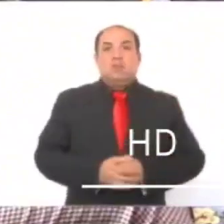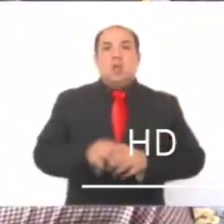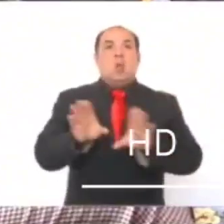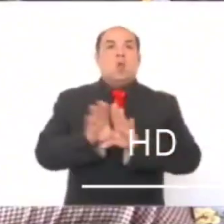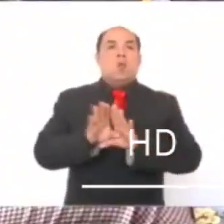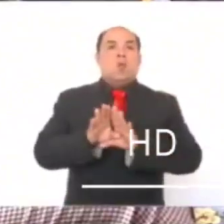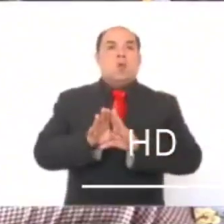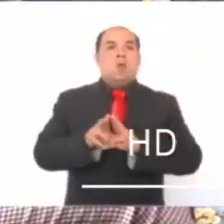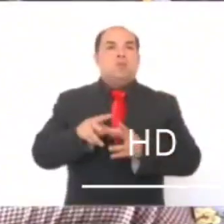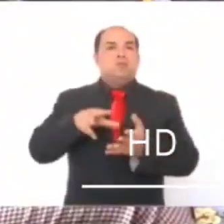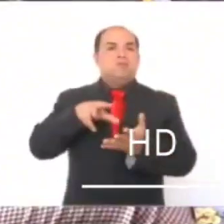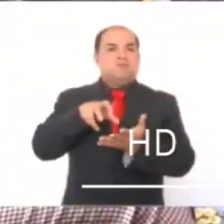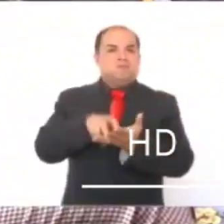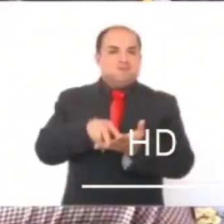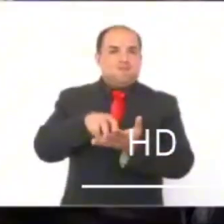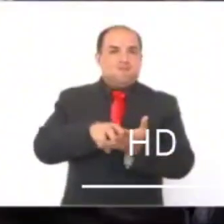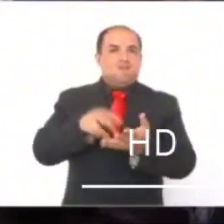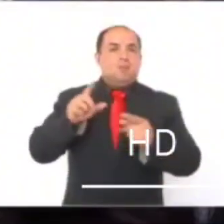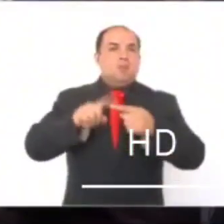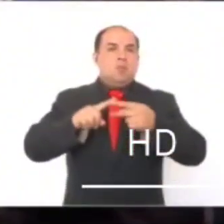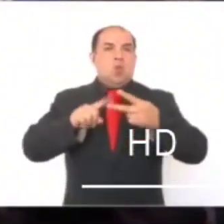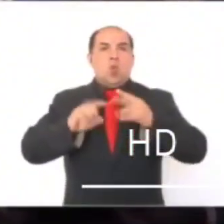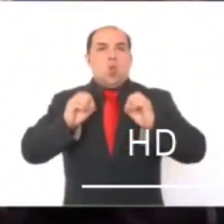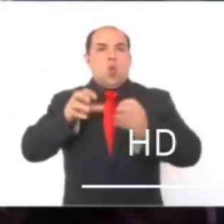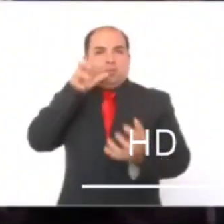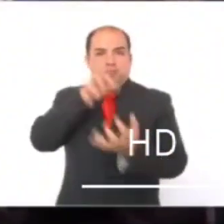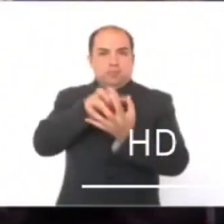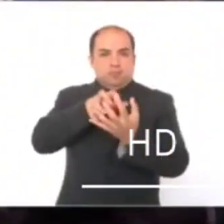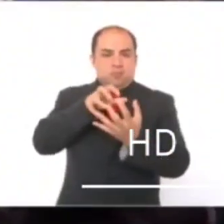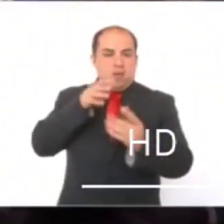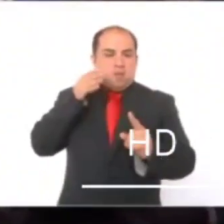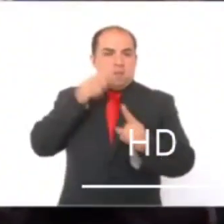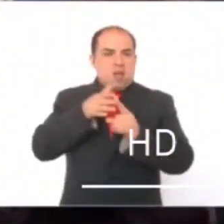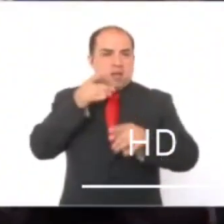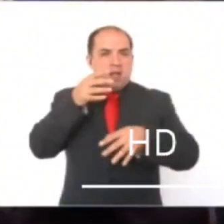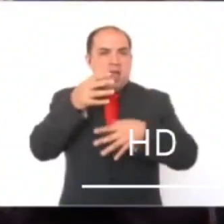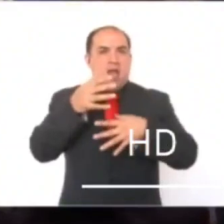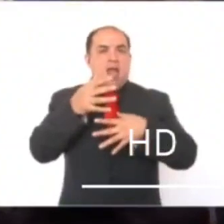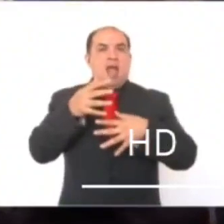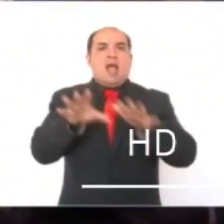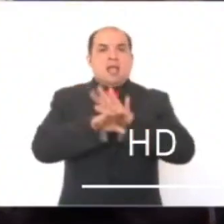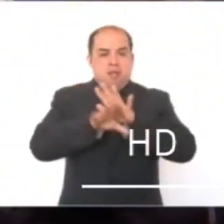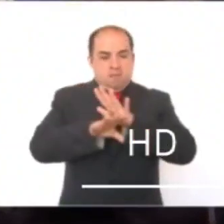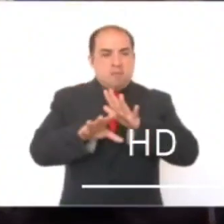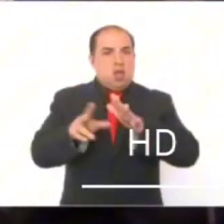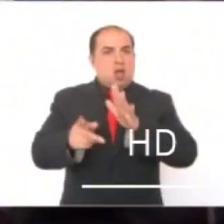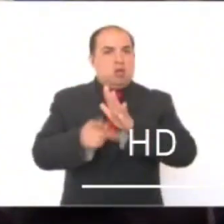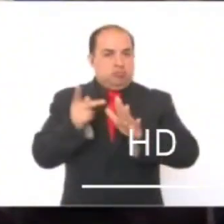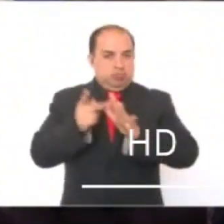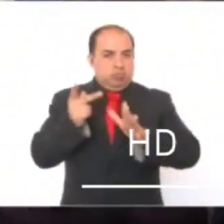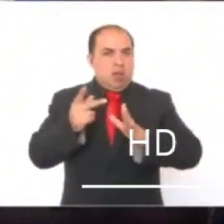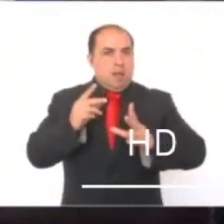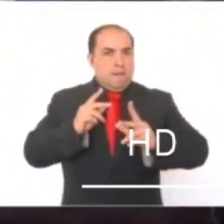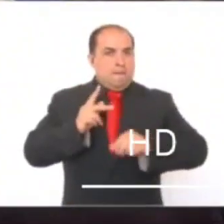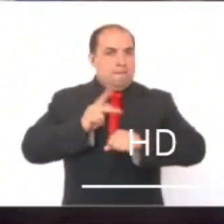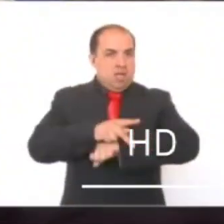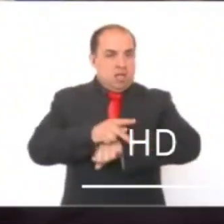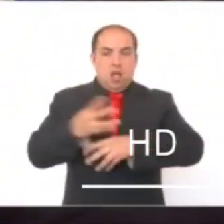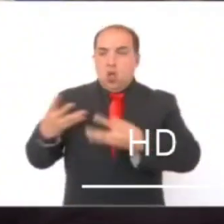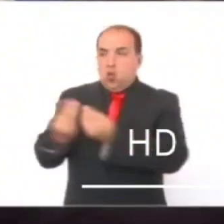un cocodrilo, trato de regenerar no solamente mi piel, sino junto con mis